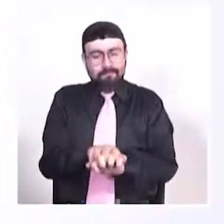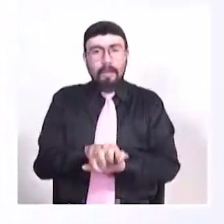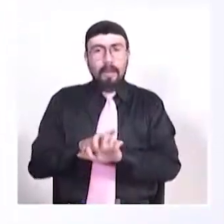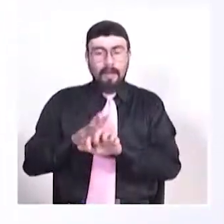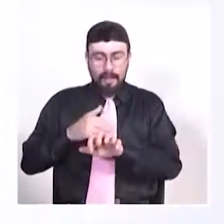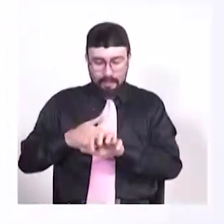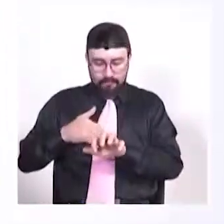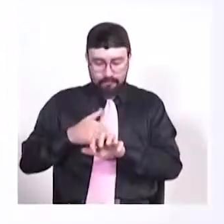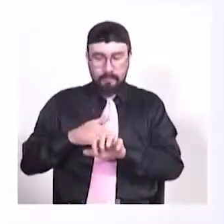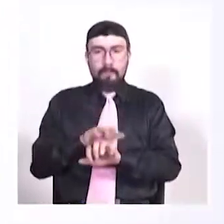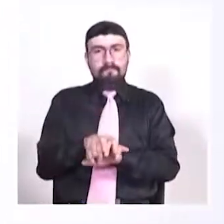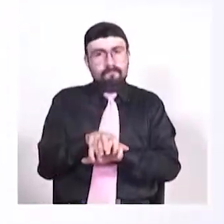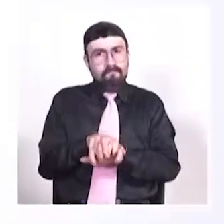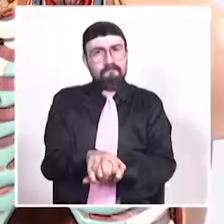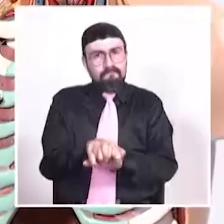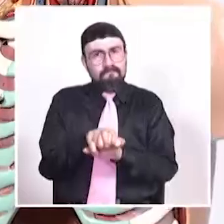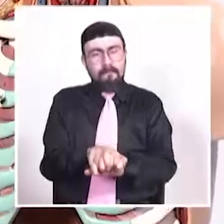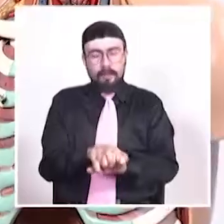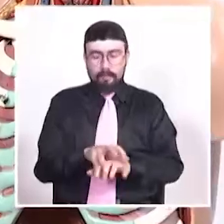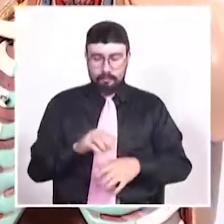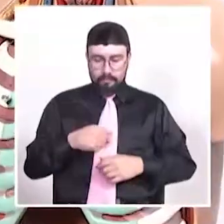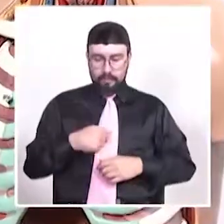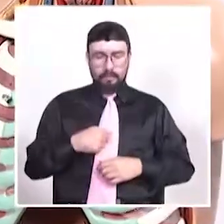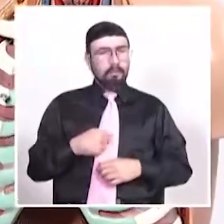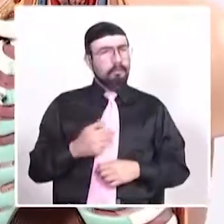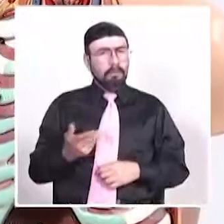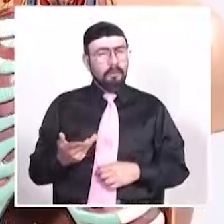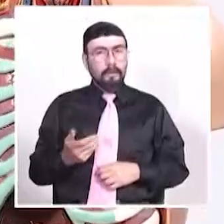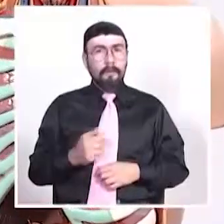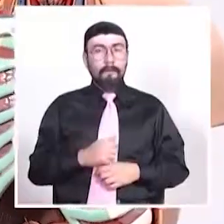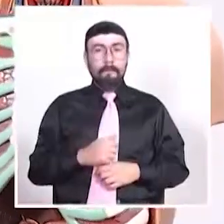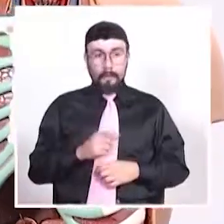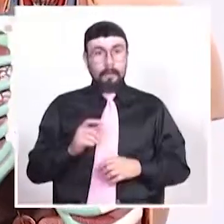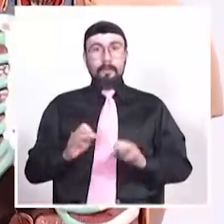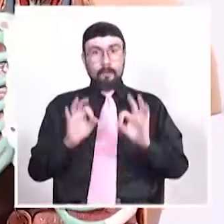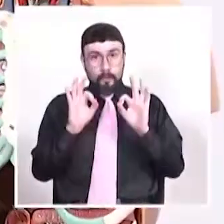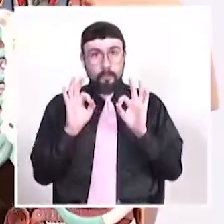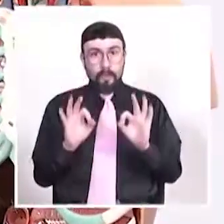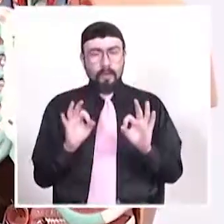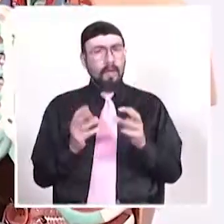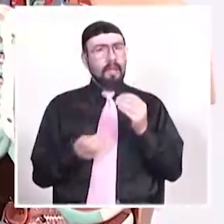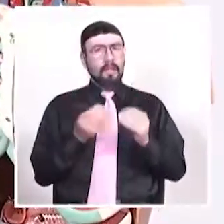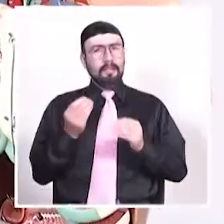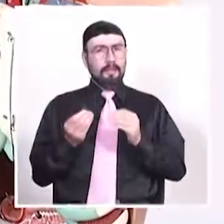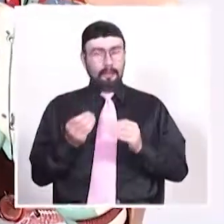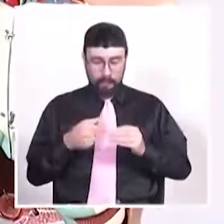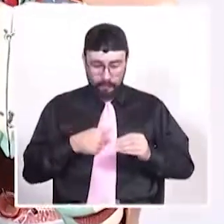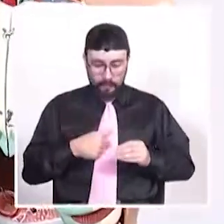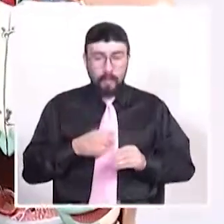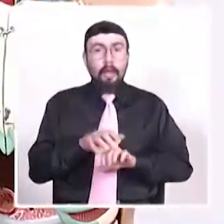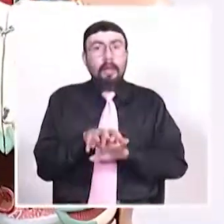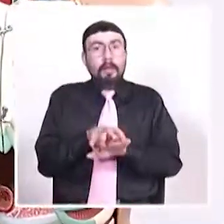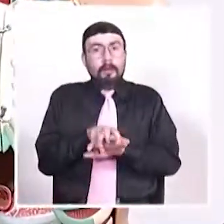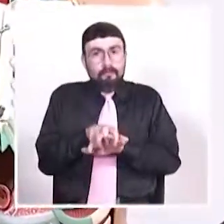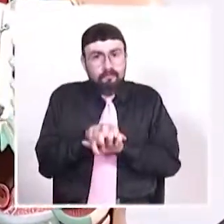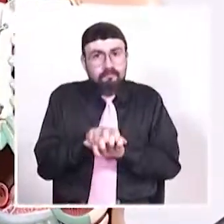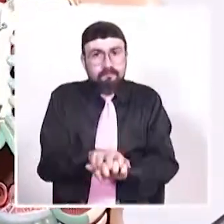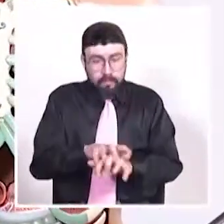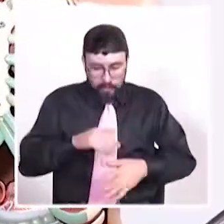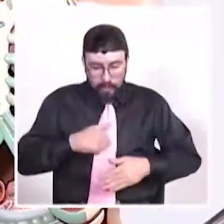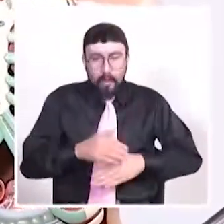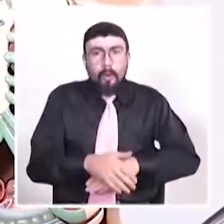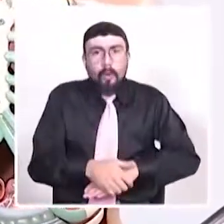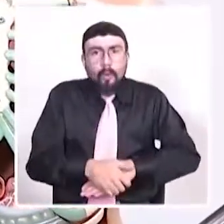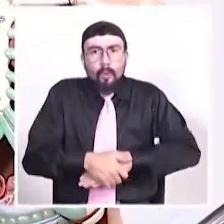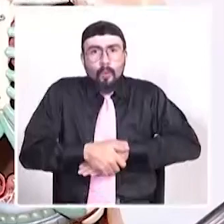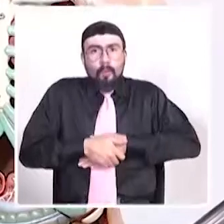Esa reanimación debe entenderse que para que sea efectiva, el tórax, el esternón, debe descender